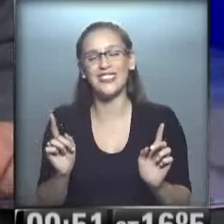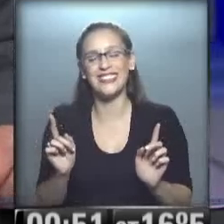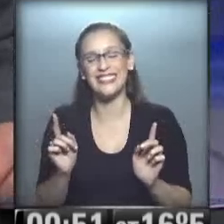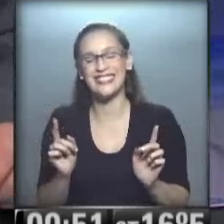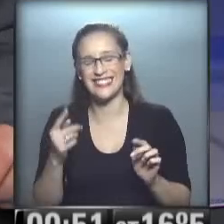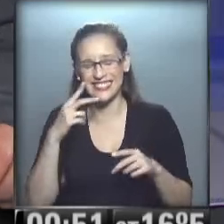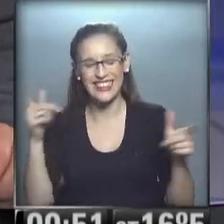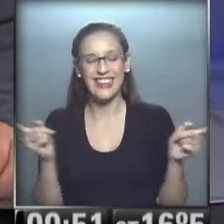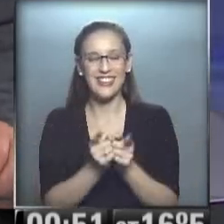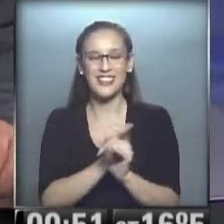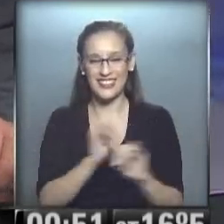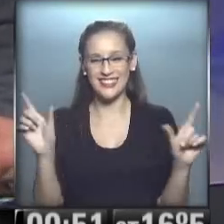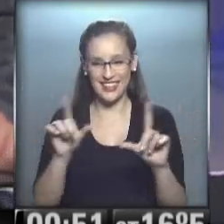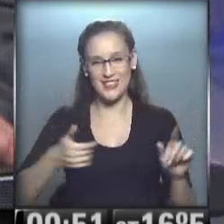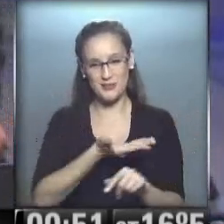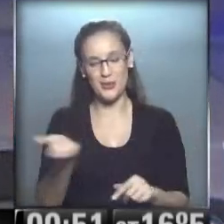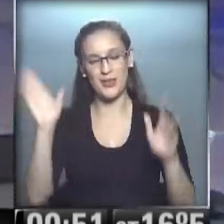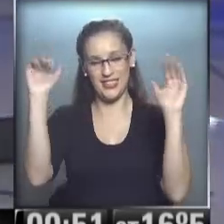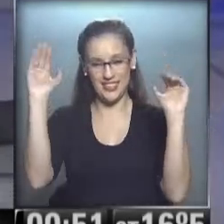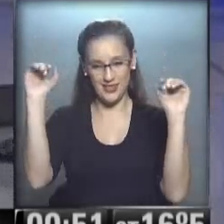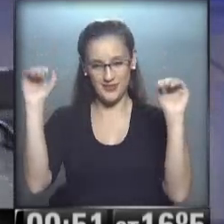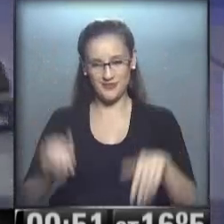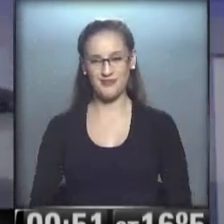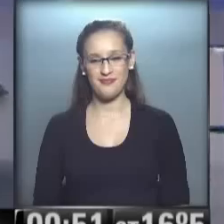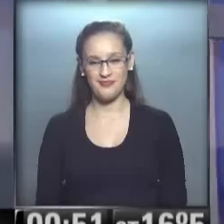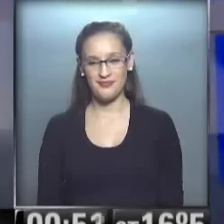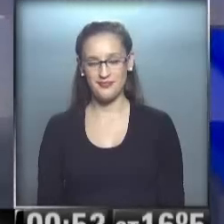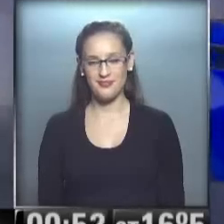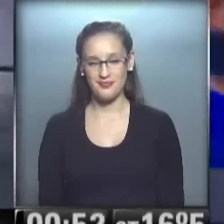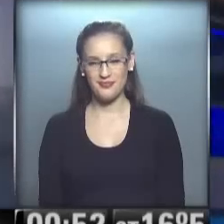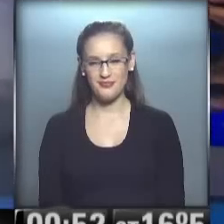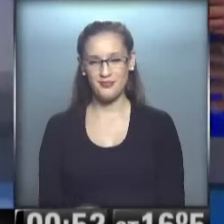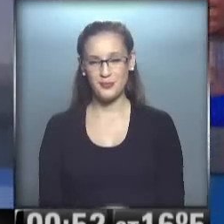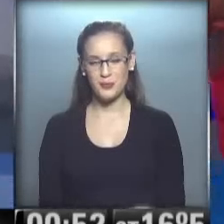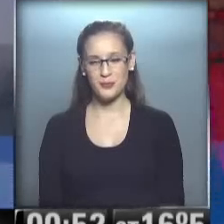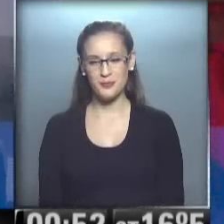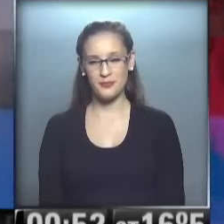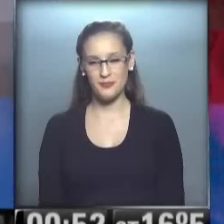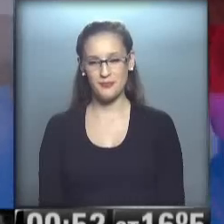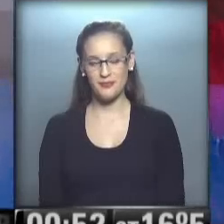resumen de noticias de la televisión pública. Chao. Cuando nos despedimos.